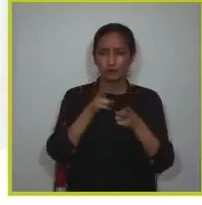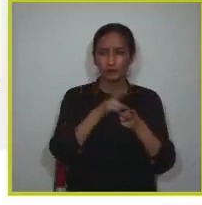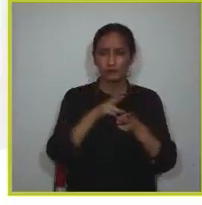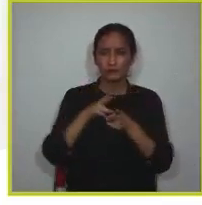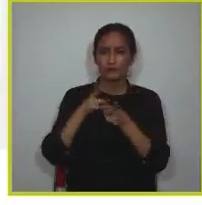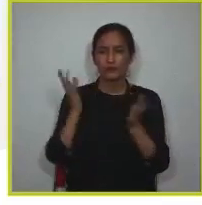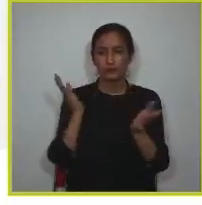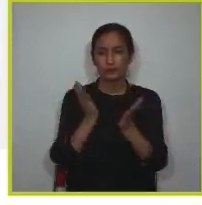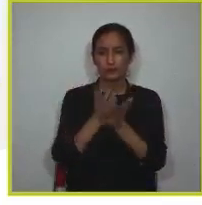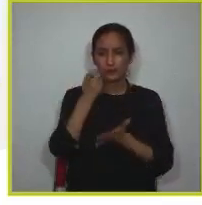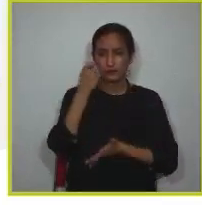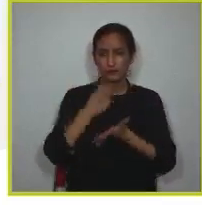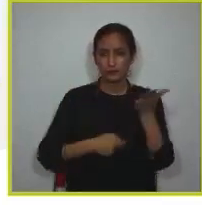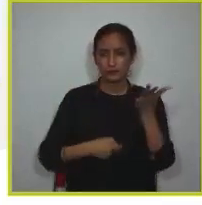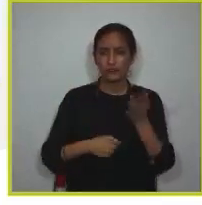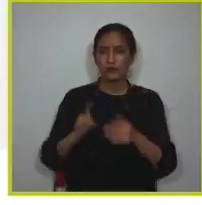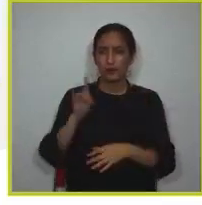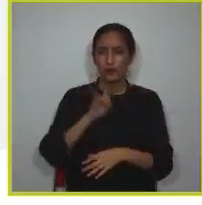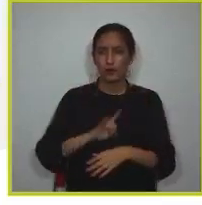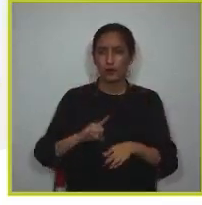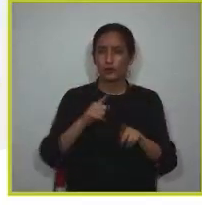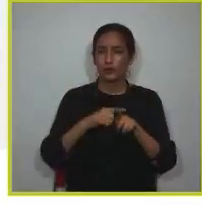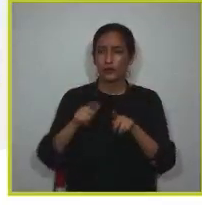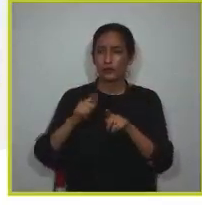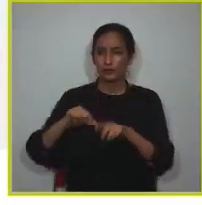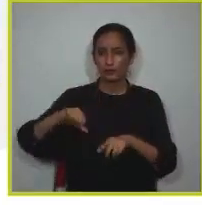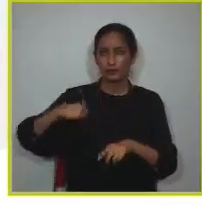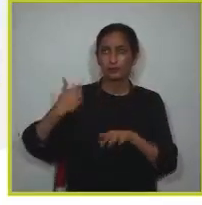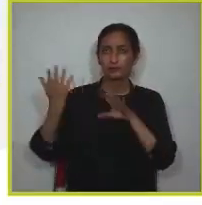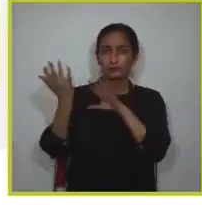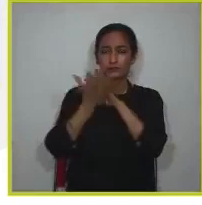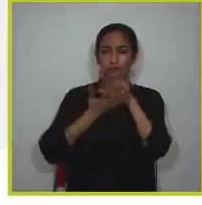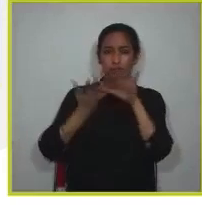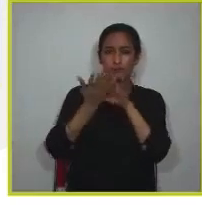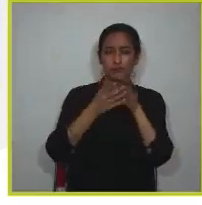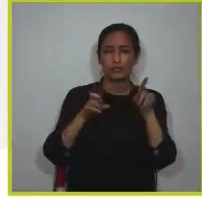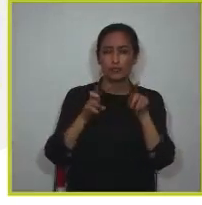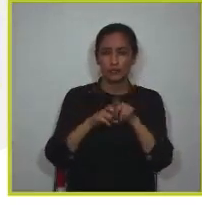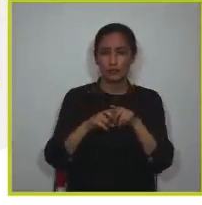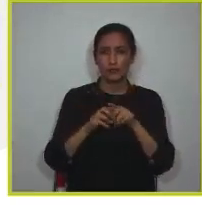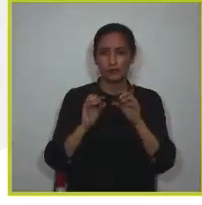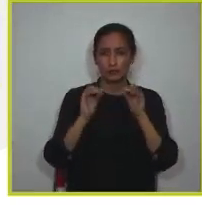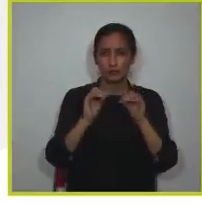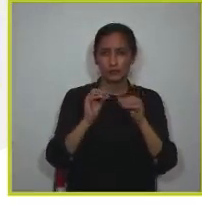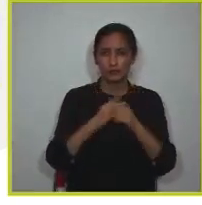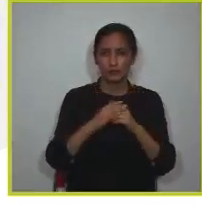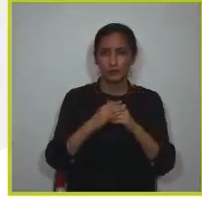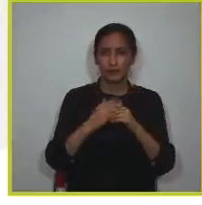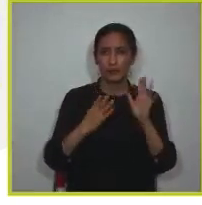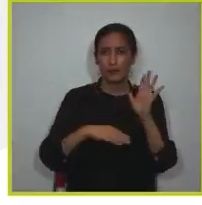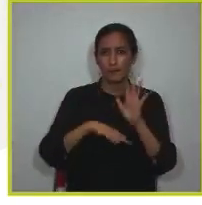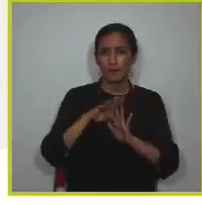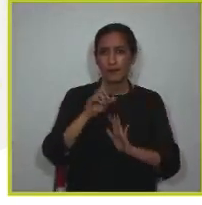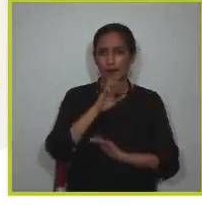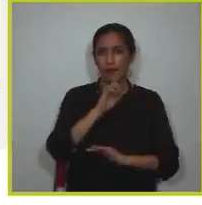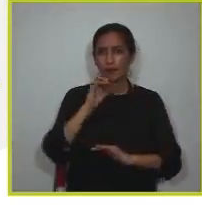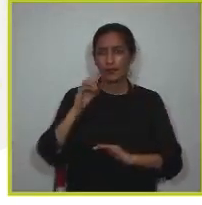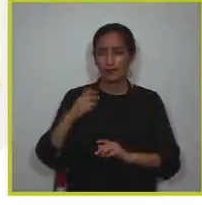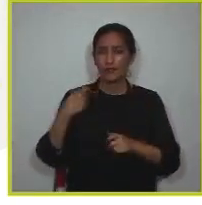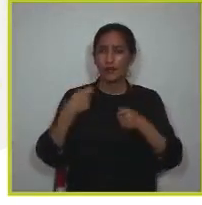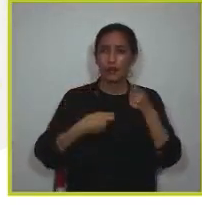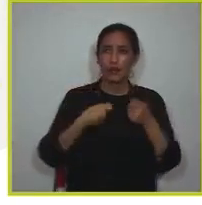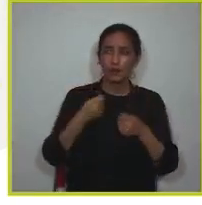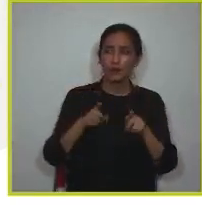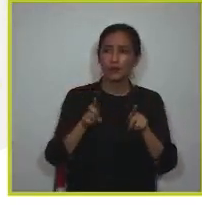y sanción de uso para las entidades de fiscalización ambiental locales recibimos más de cien aportes y